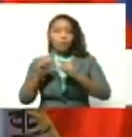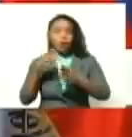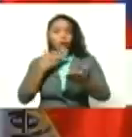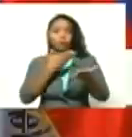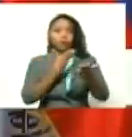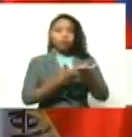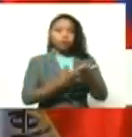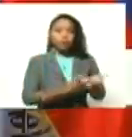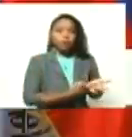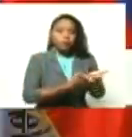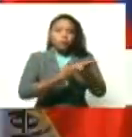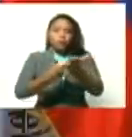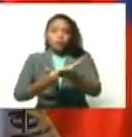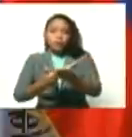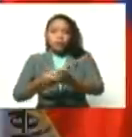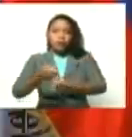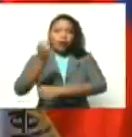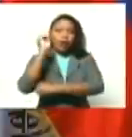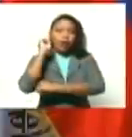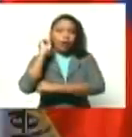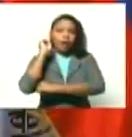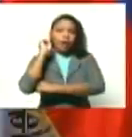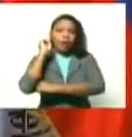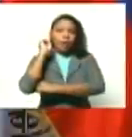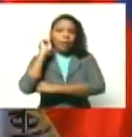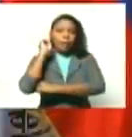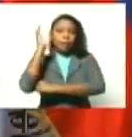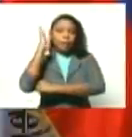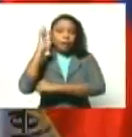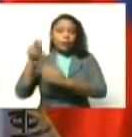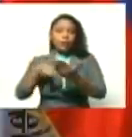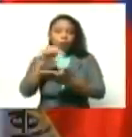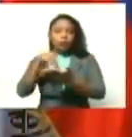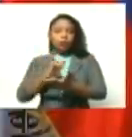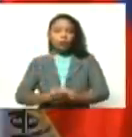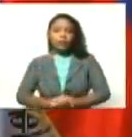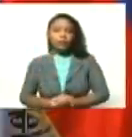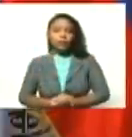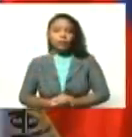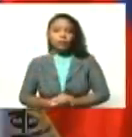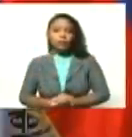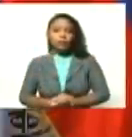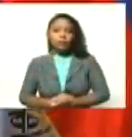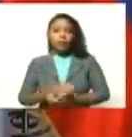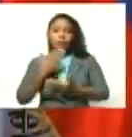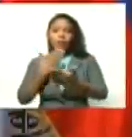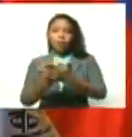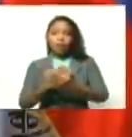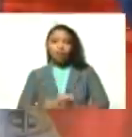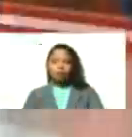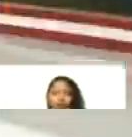presentaremos ante la digna plenaria de la Asamblea Nacional. Muchas gracias.